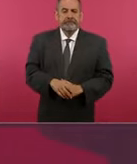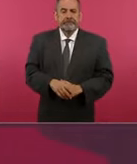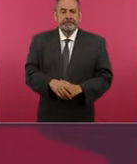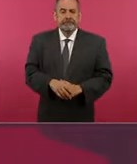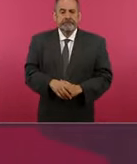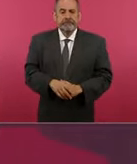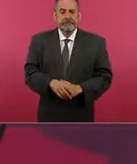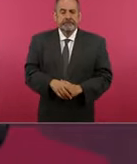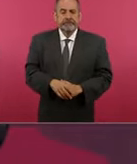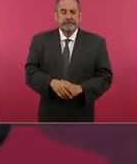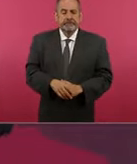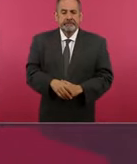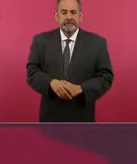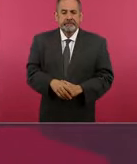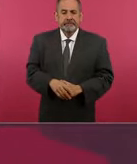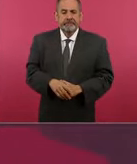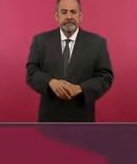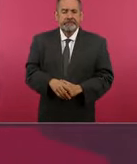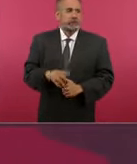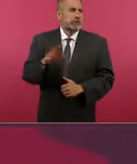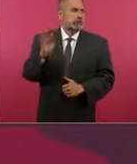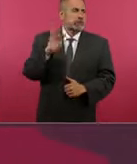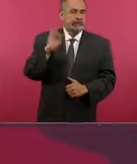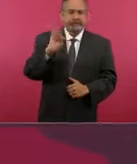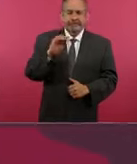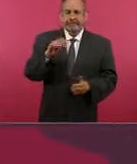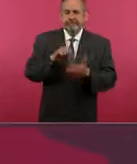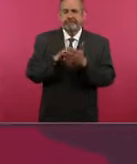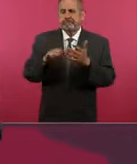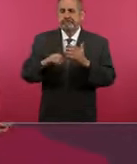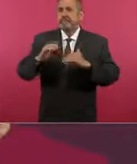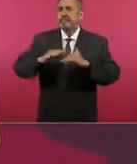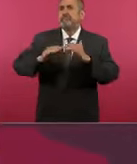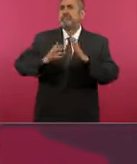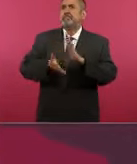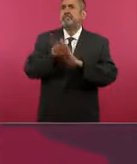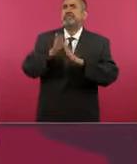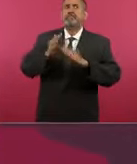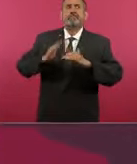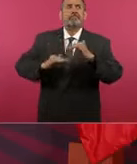si se estima una obra